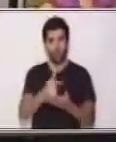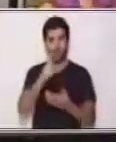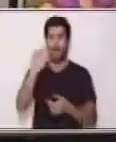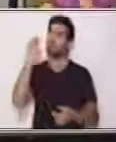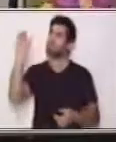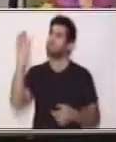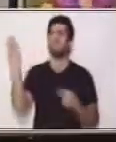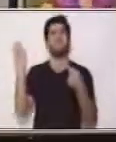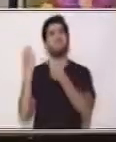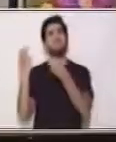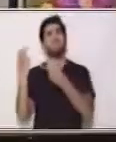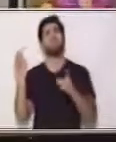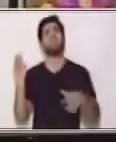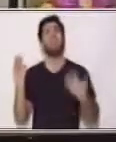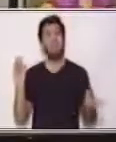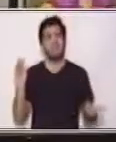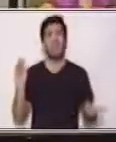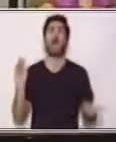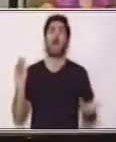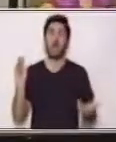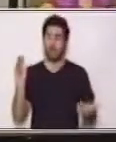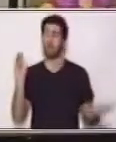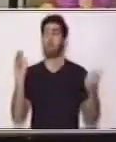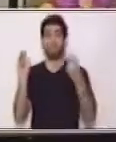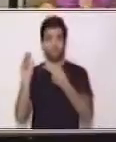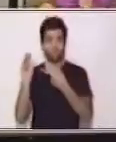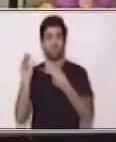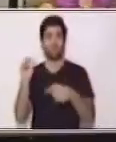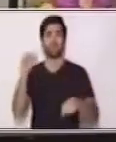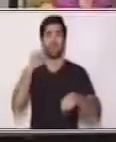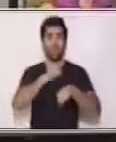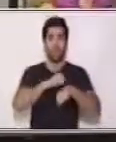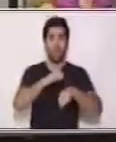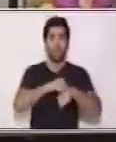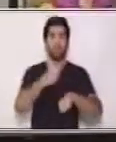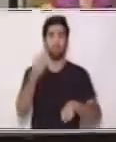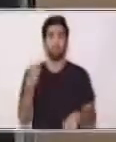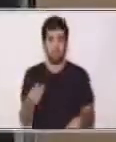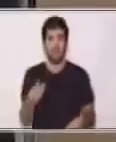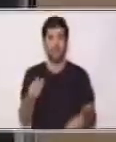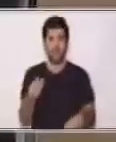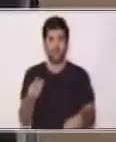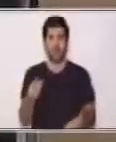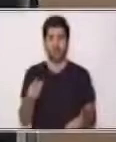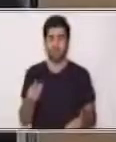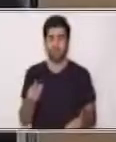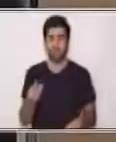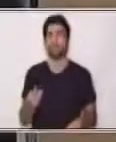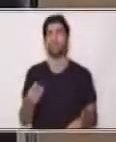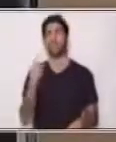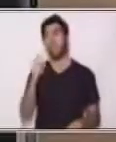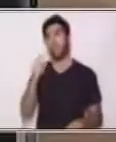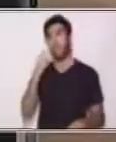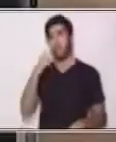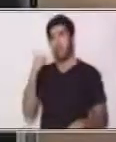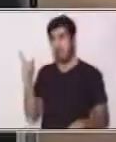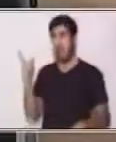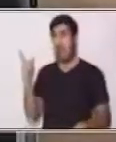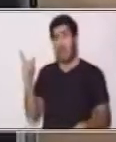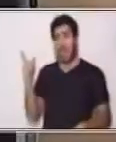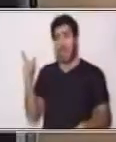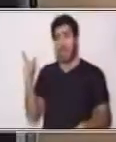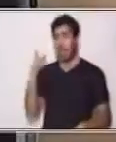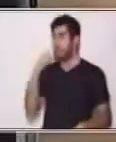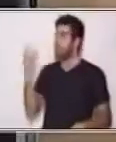ver. Una piedra. Muy bien, una piedra. Entonces, vengo, observo la